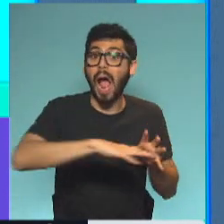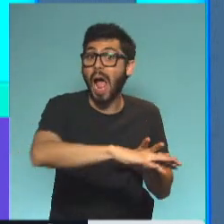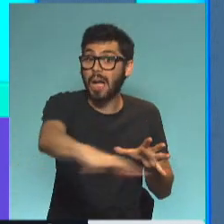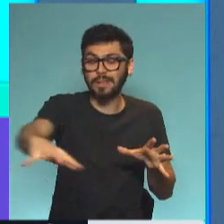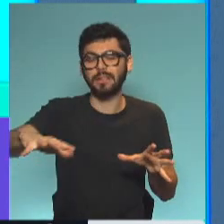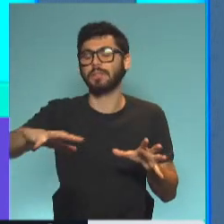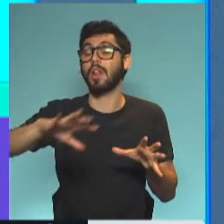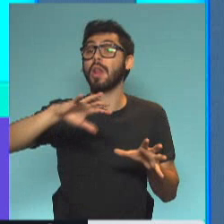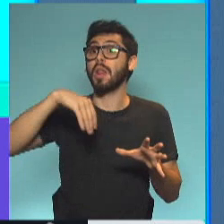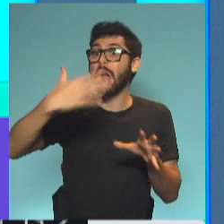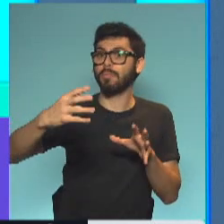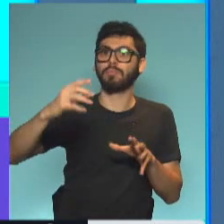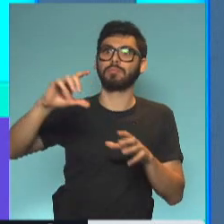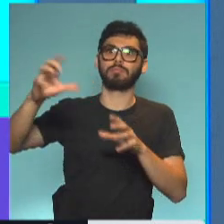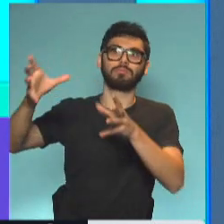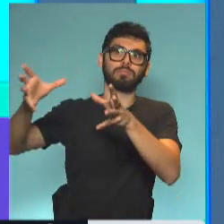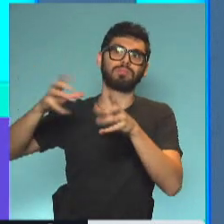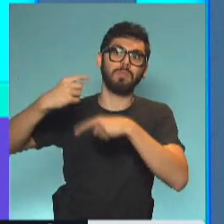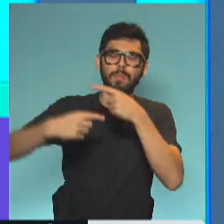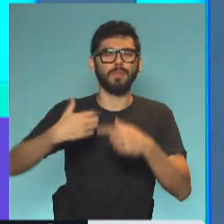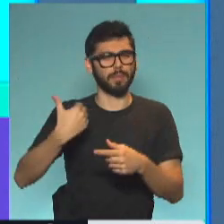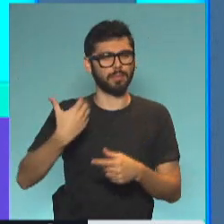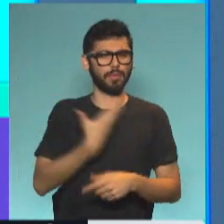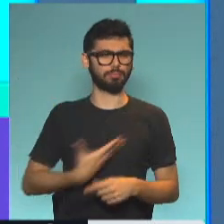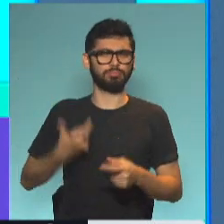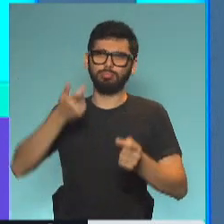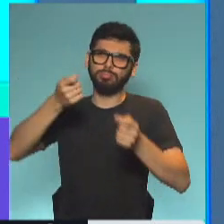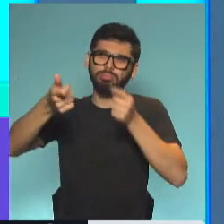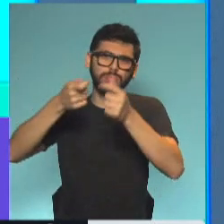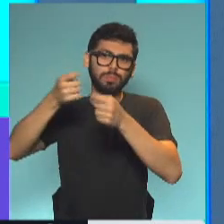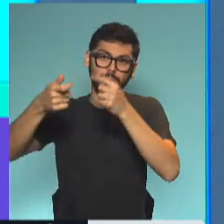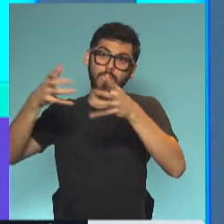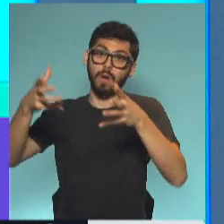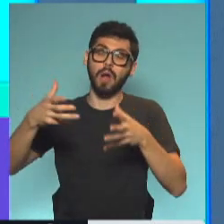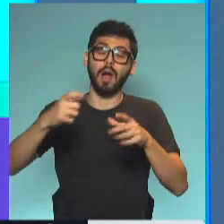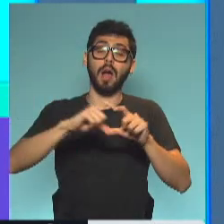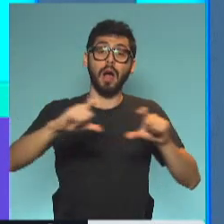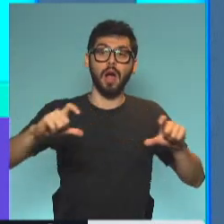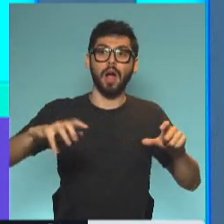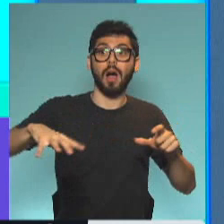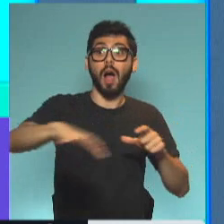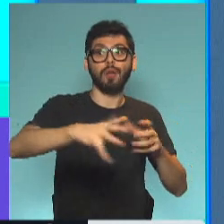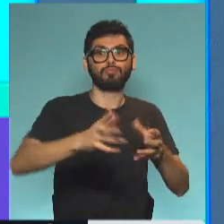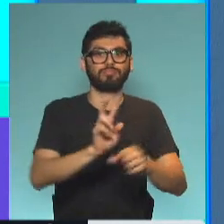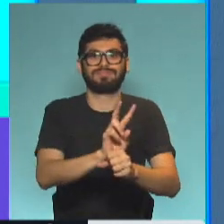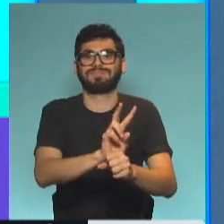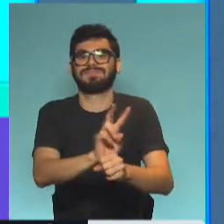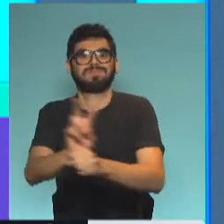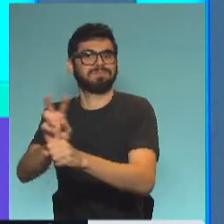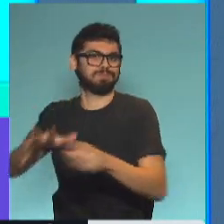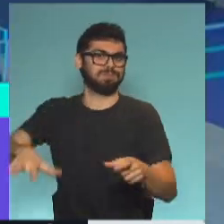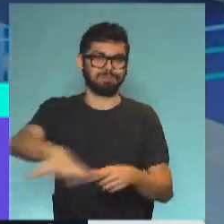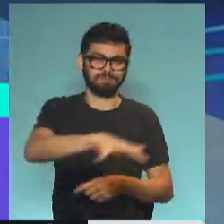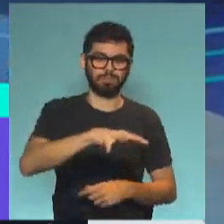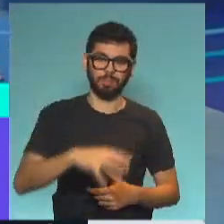dosis de los distintos laboratorios que el gobierno nacional fue comprando es lo que de alguna manera va a garantizar esa cobertura tan importante que necesitamos